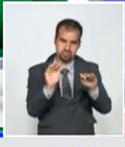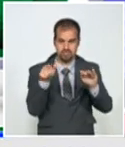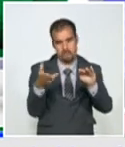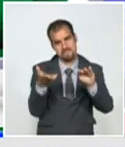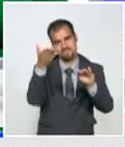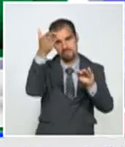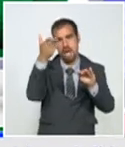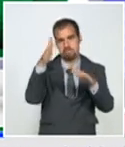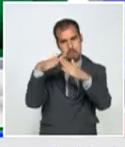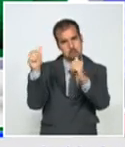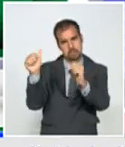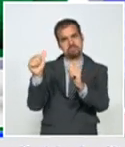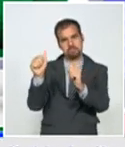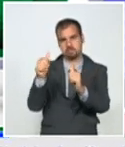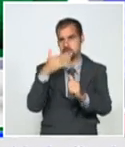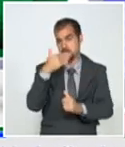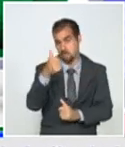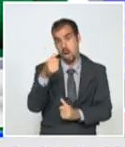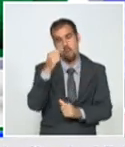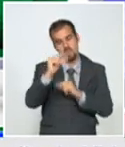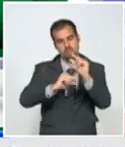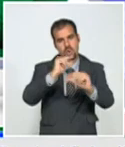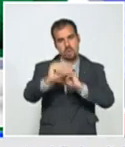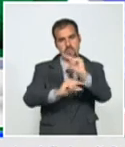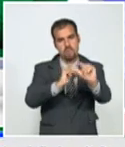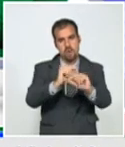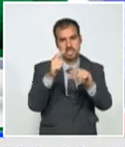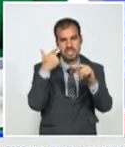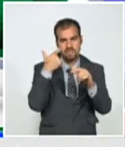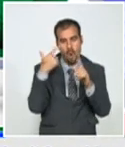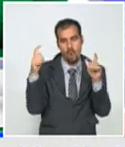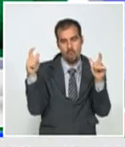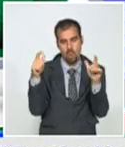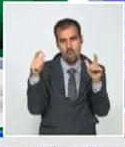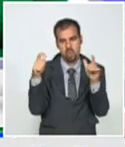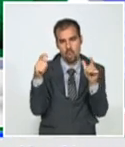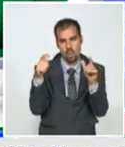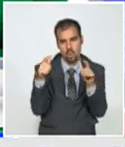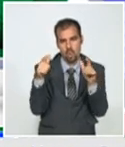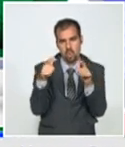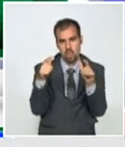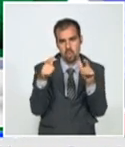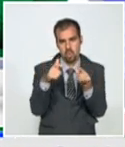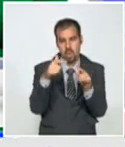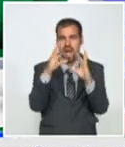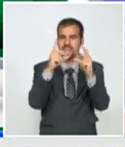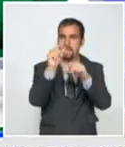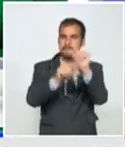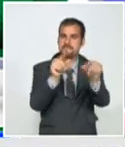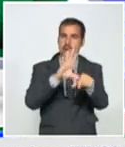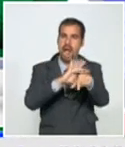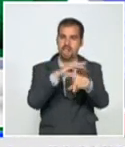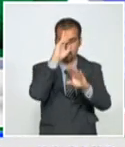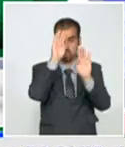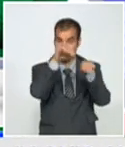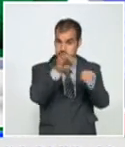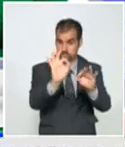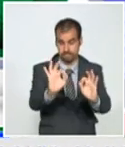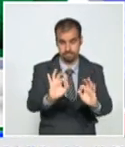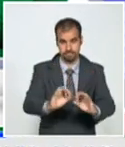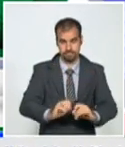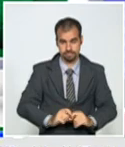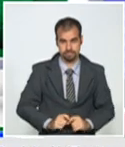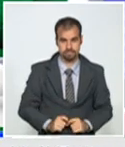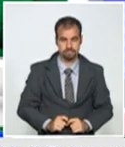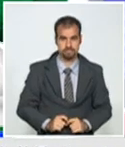permite ir disminuyendo el número de casos activos que se encuentran ingresados, y